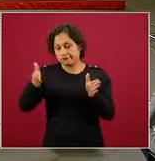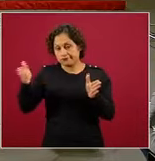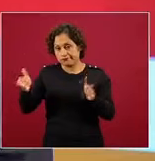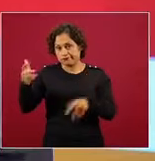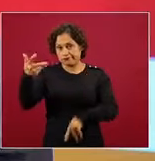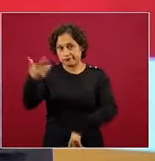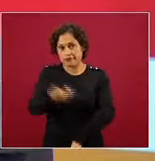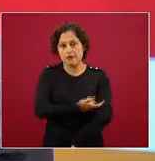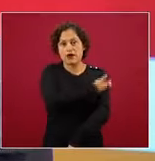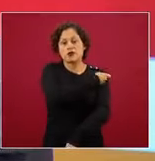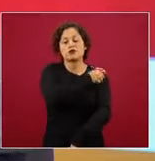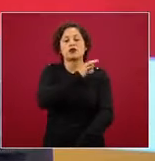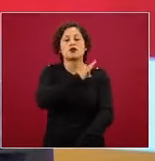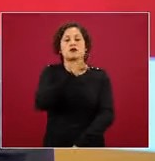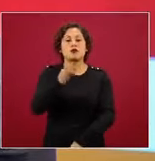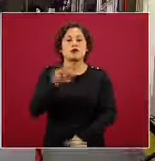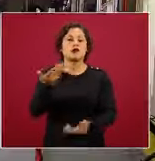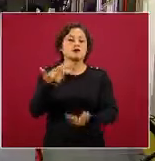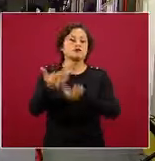está transitando.